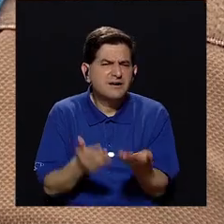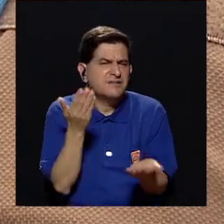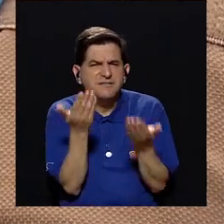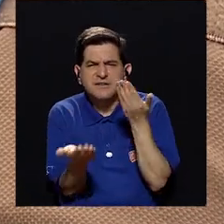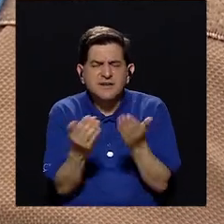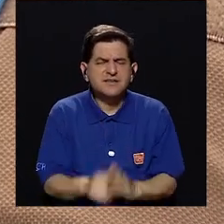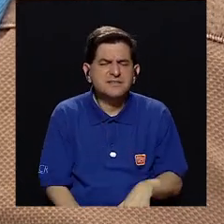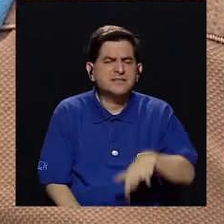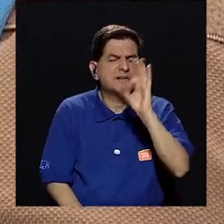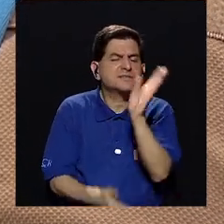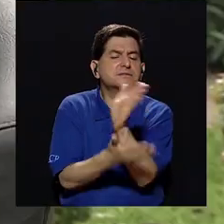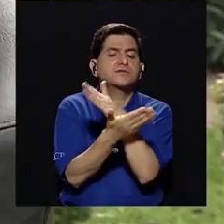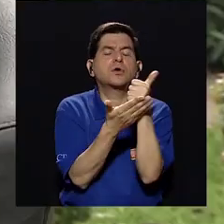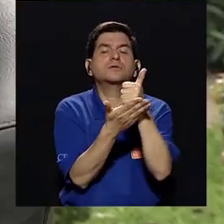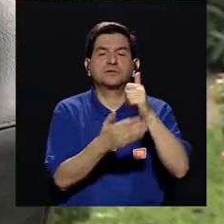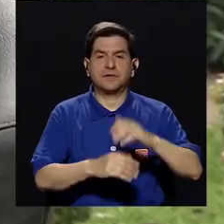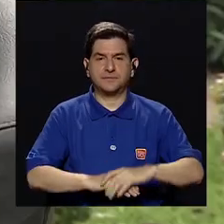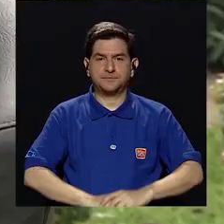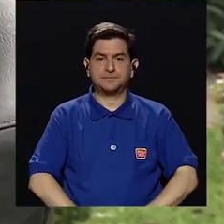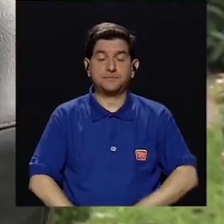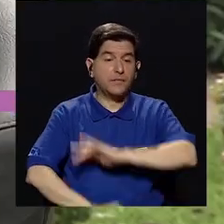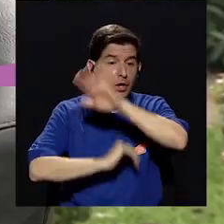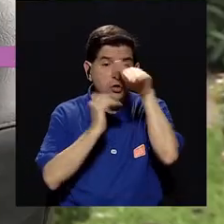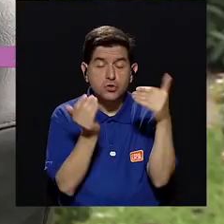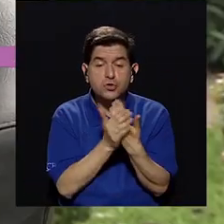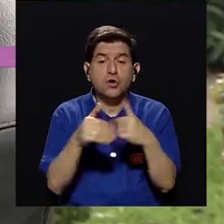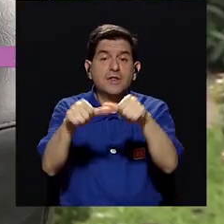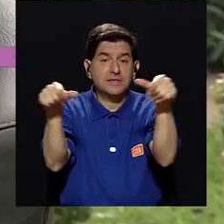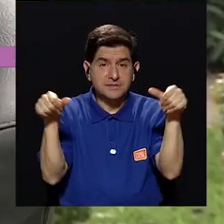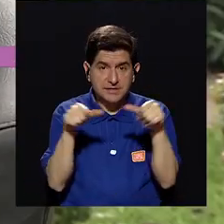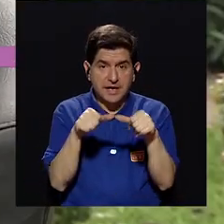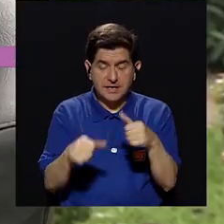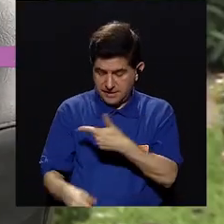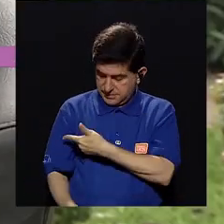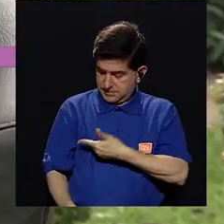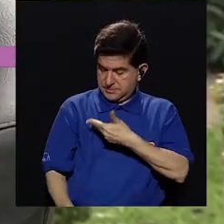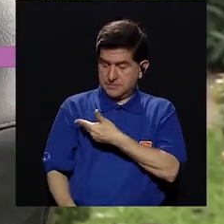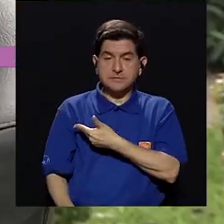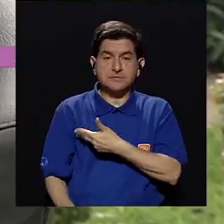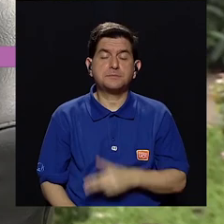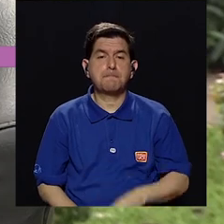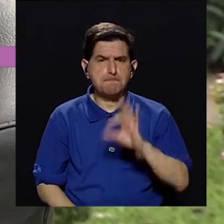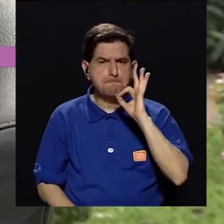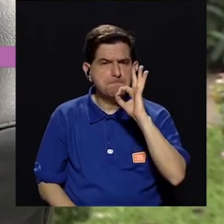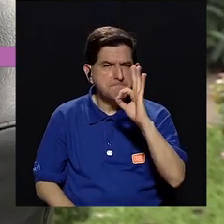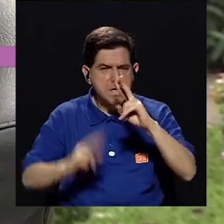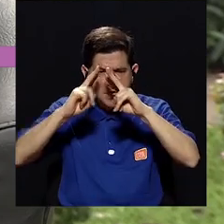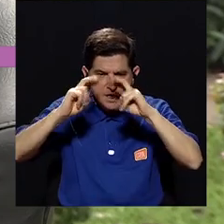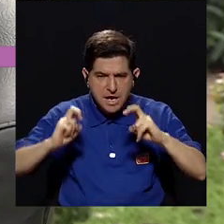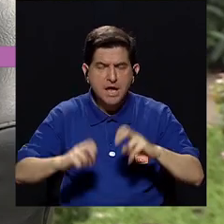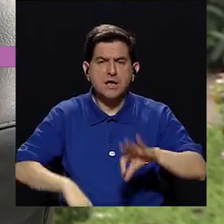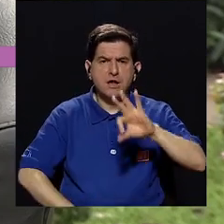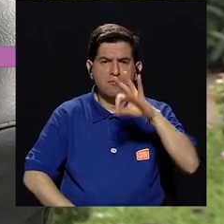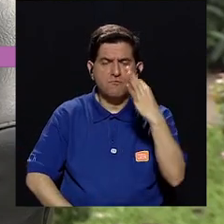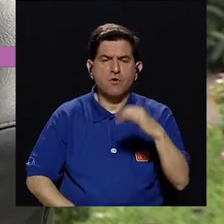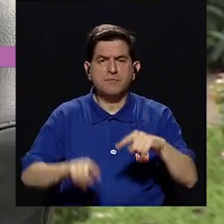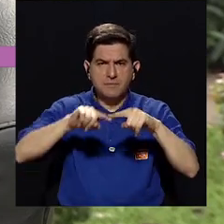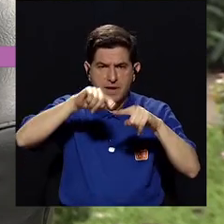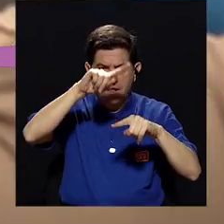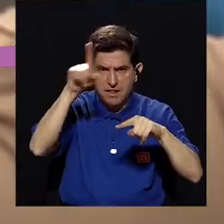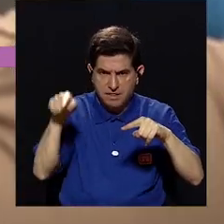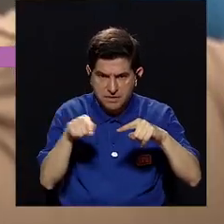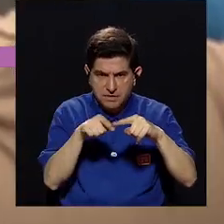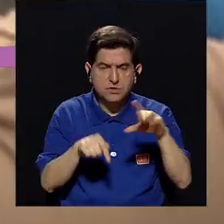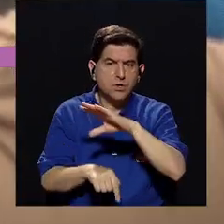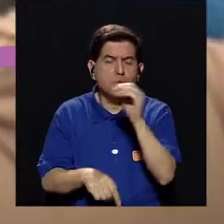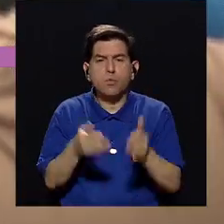si detectamos también verdad todas esas partes hay que examinar se puede hacer en forma circular